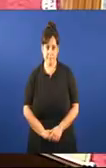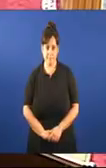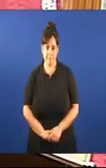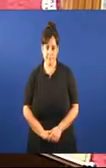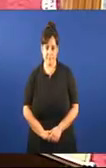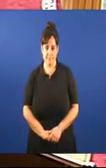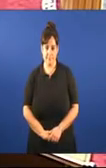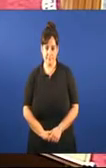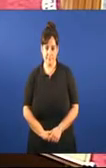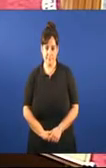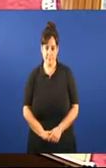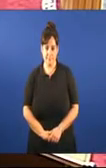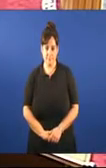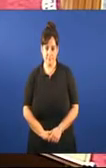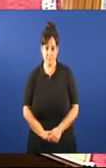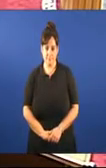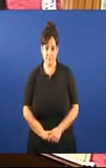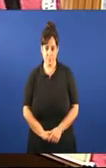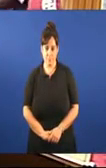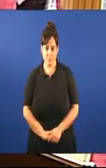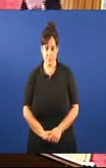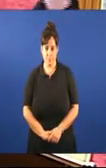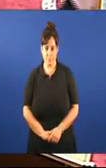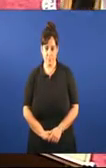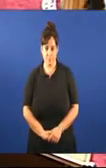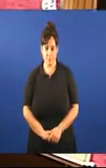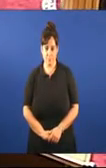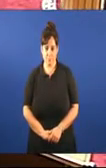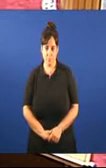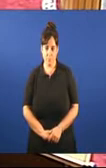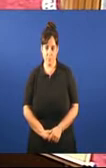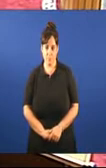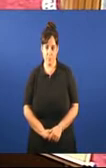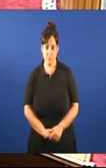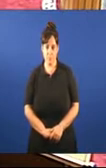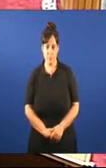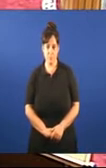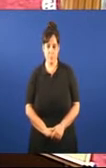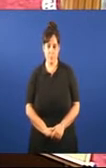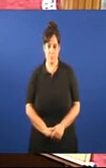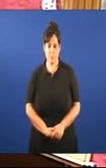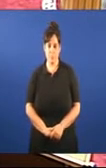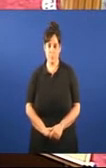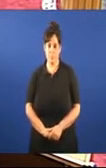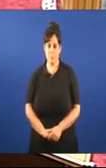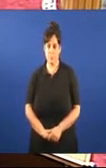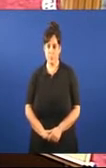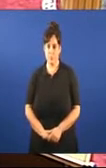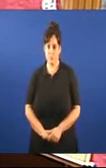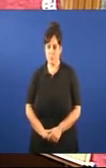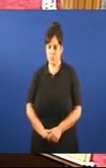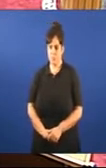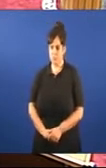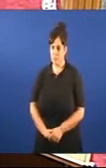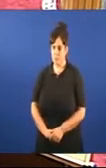a maior, segundo o número de deputados, e xa está na tribuna para desenvolver o seu discurso, a súa